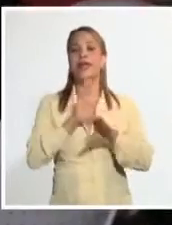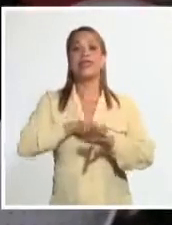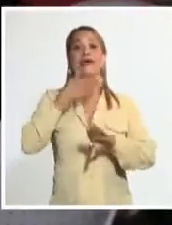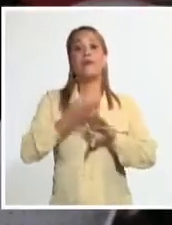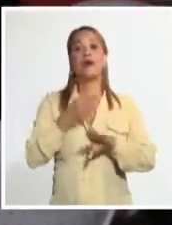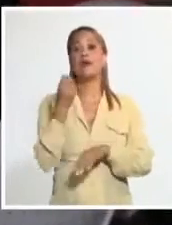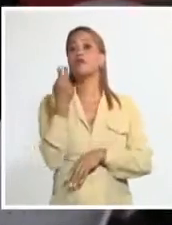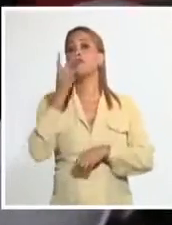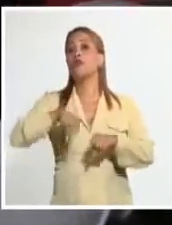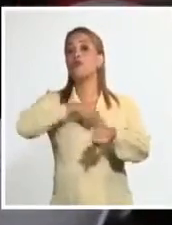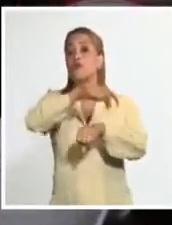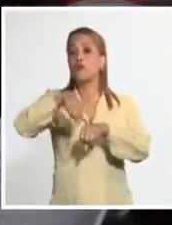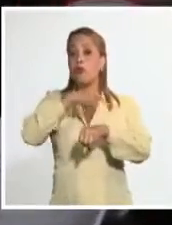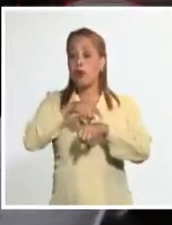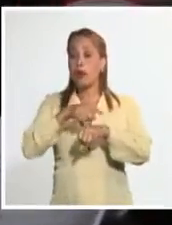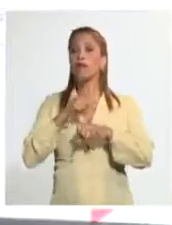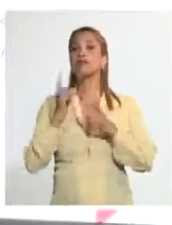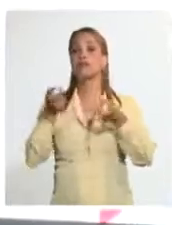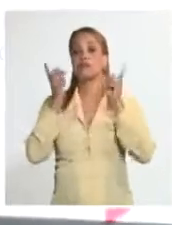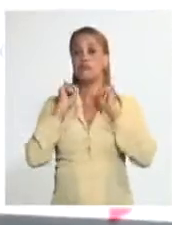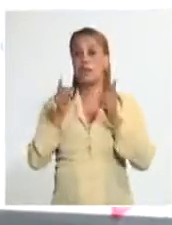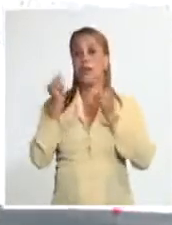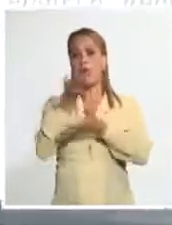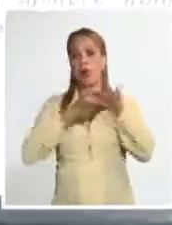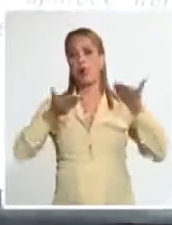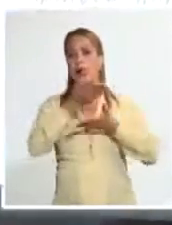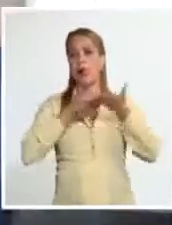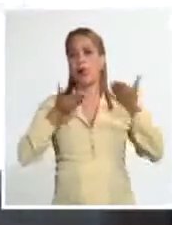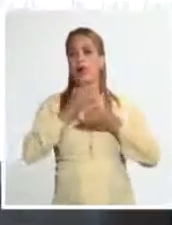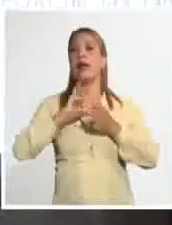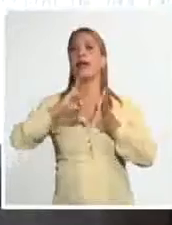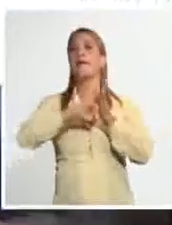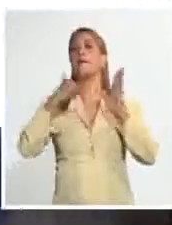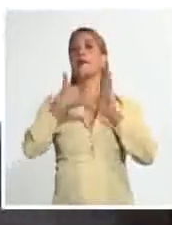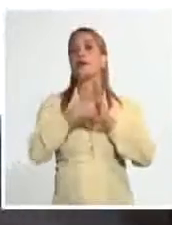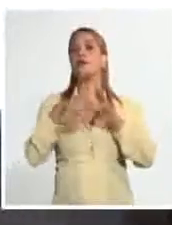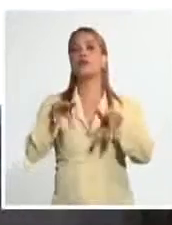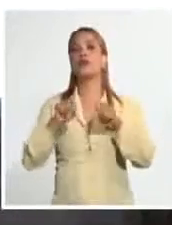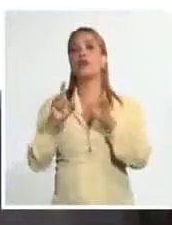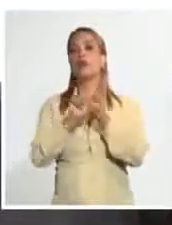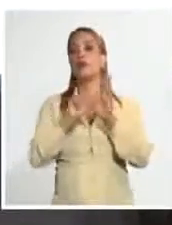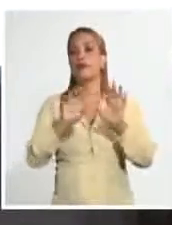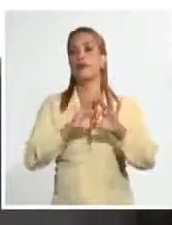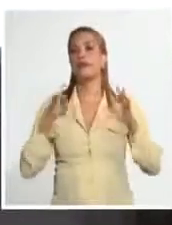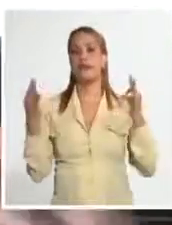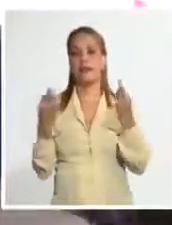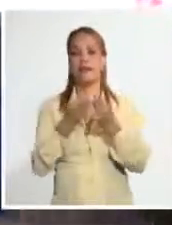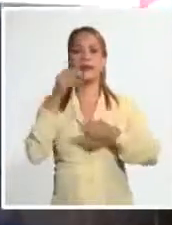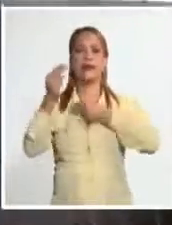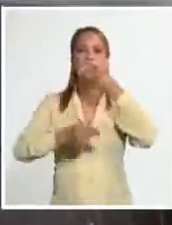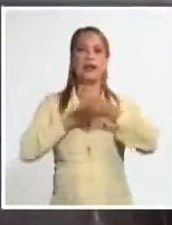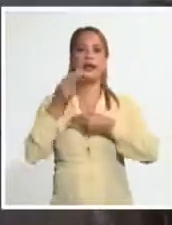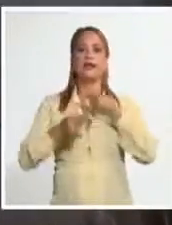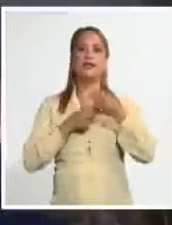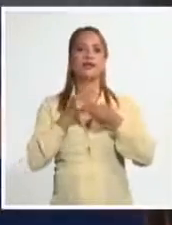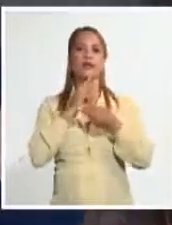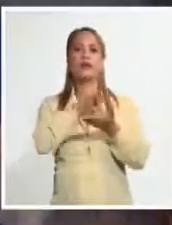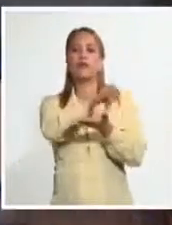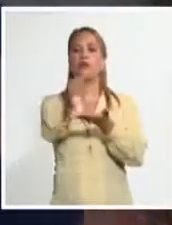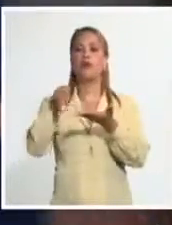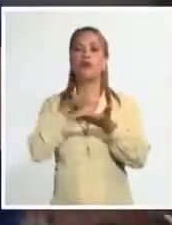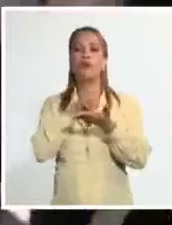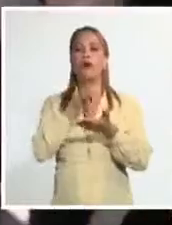un intenso, sincero y respetuoso debate sobre el proyecto de nuevo Código de las Familias realizado en la